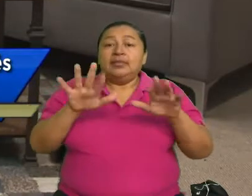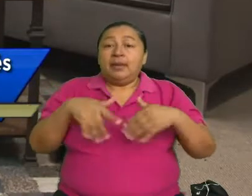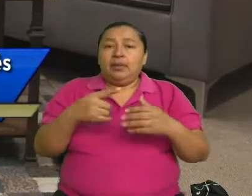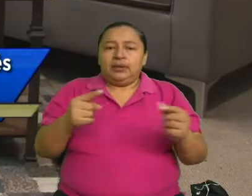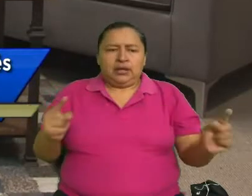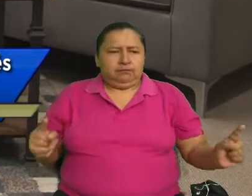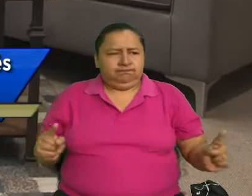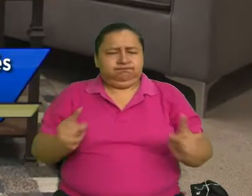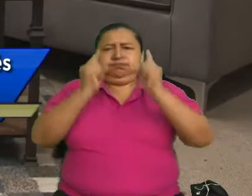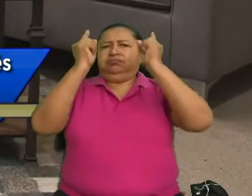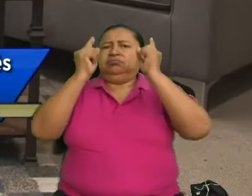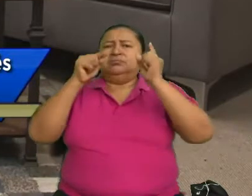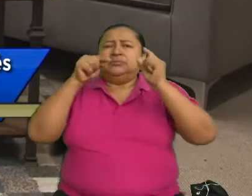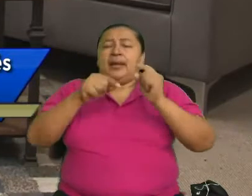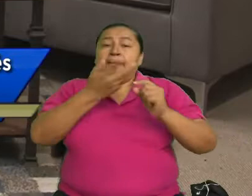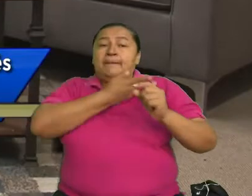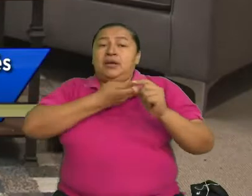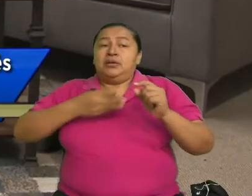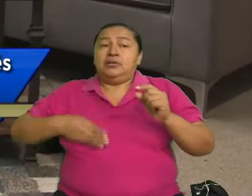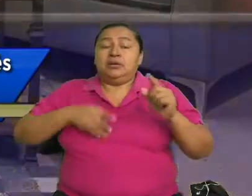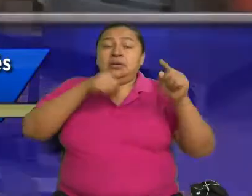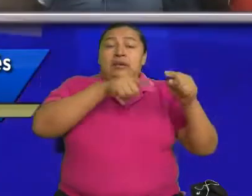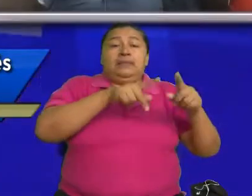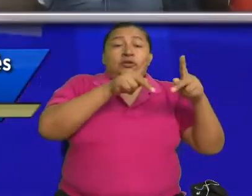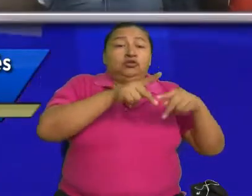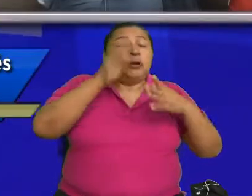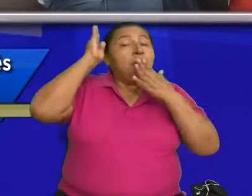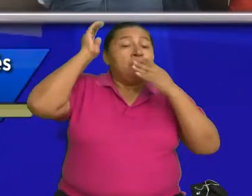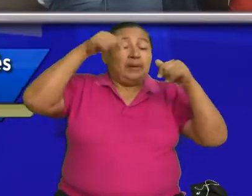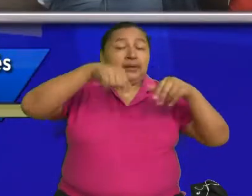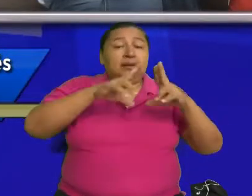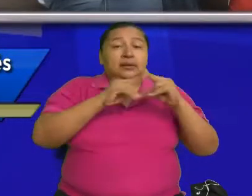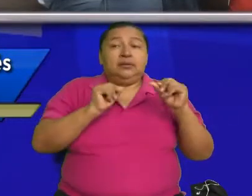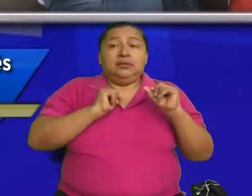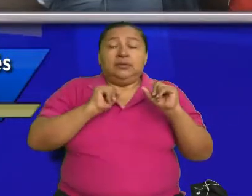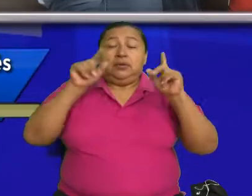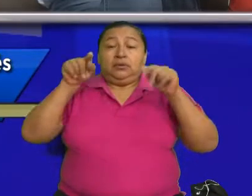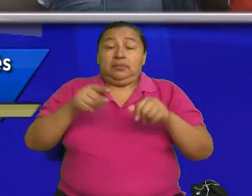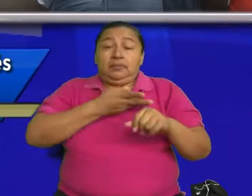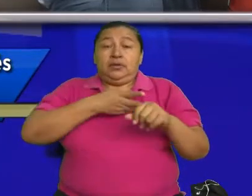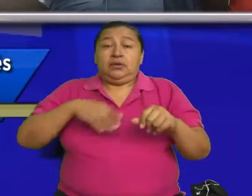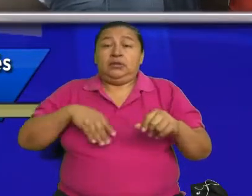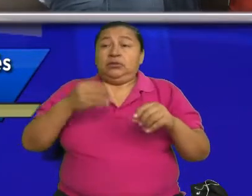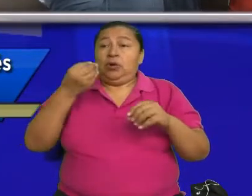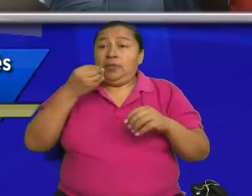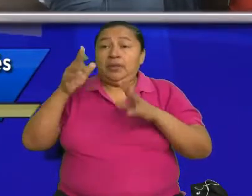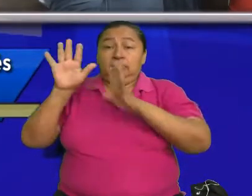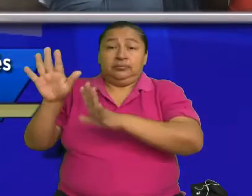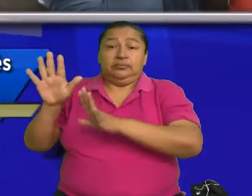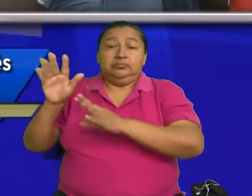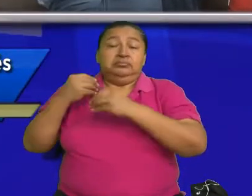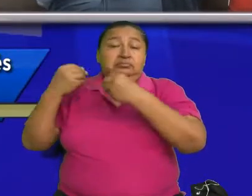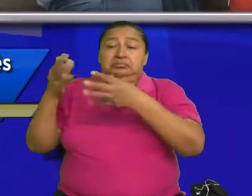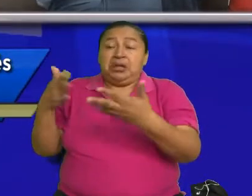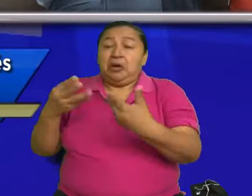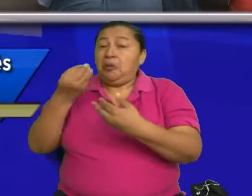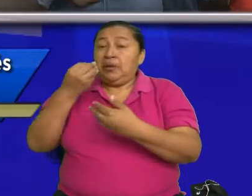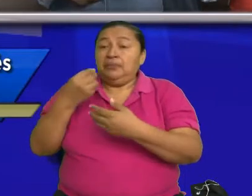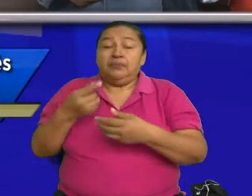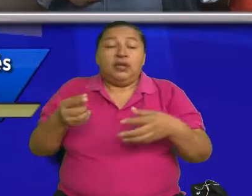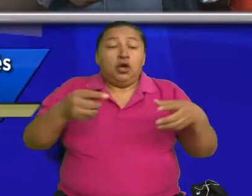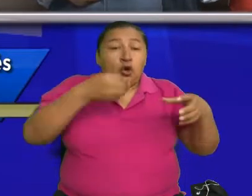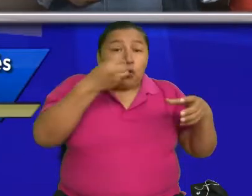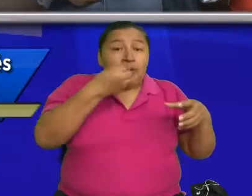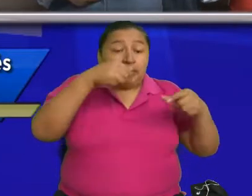la española con la comida española y la comida indígena, cuando los españoles se quedaron sin comer su comida que traían de España y comieron la